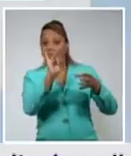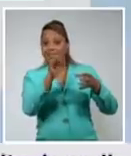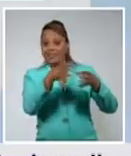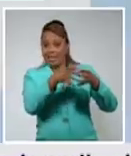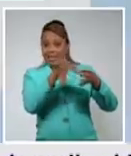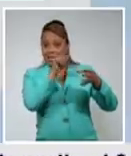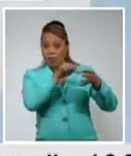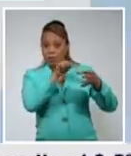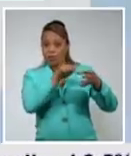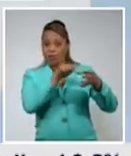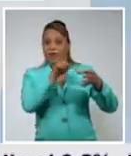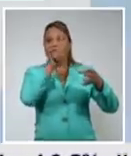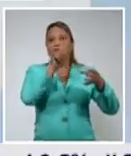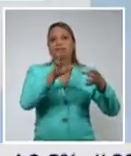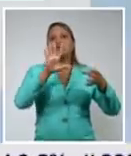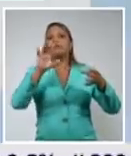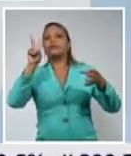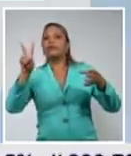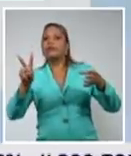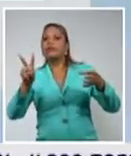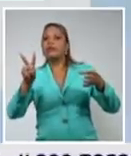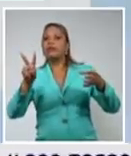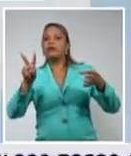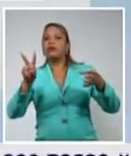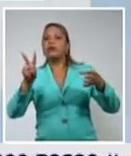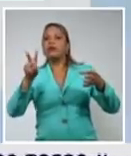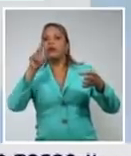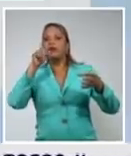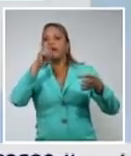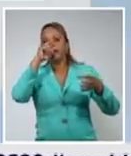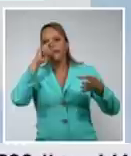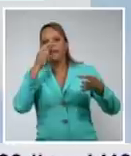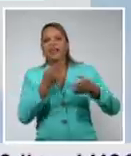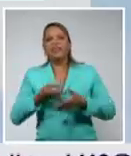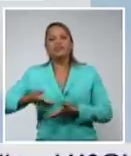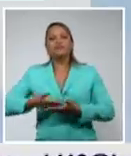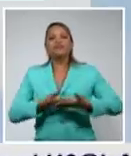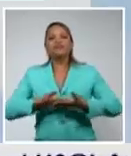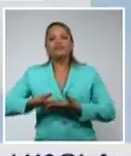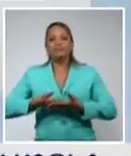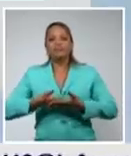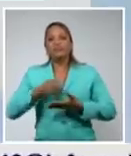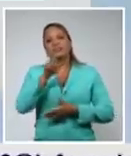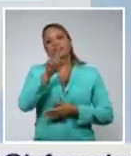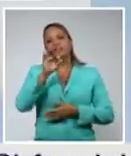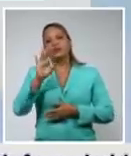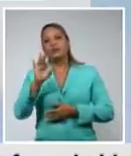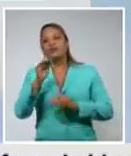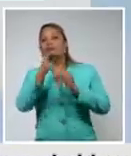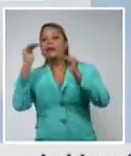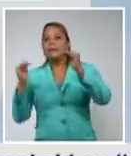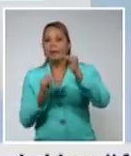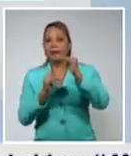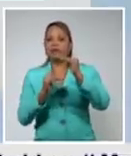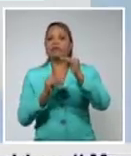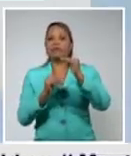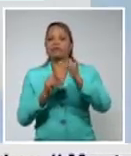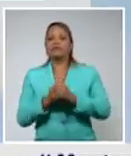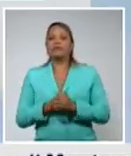pues 152 en edades pediátricas, 18 y menos de edad. Y de